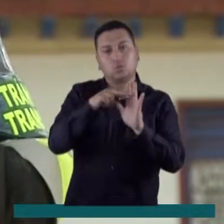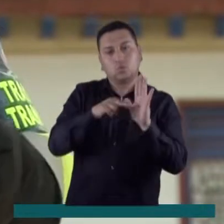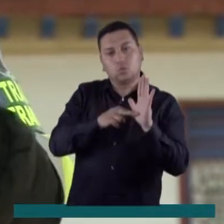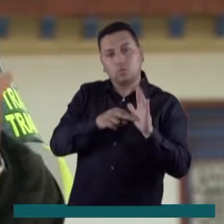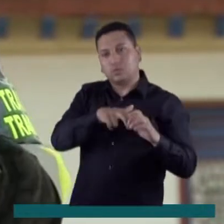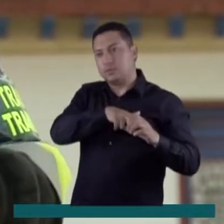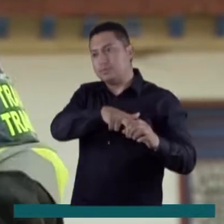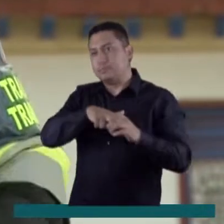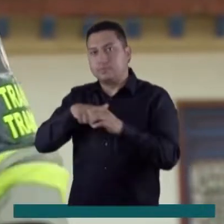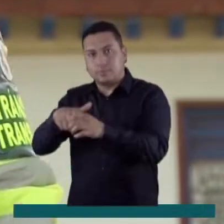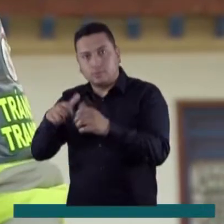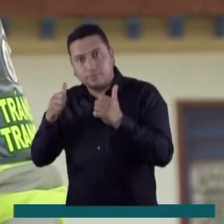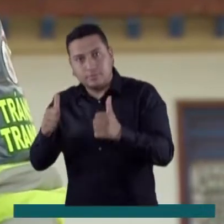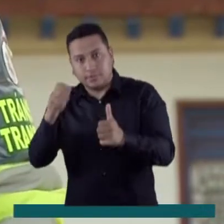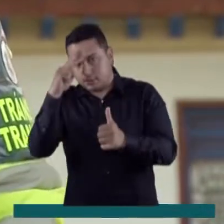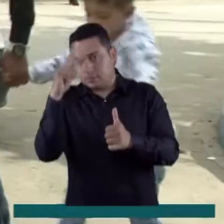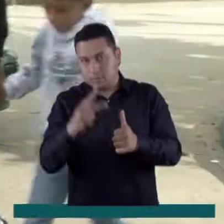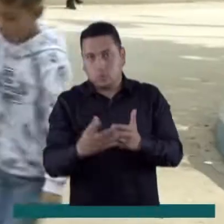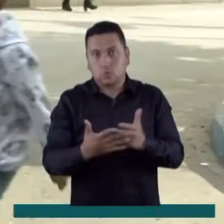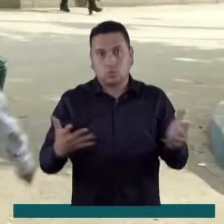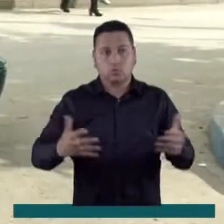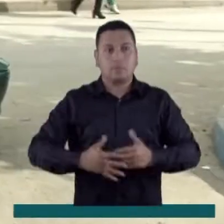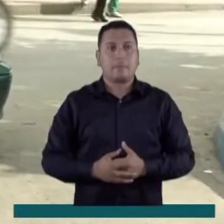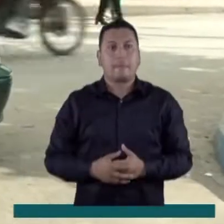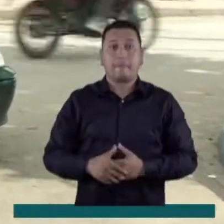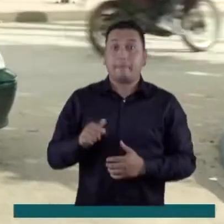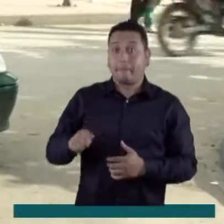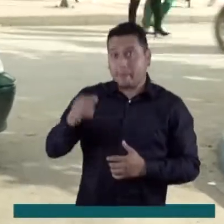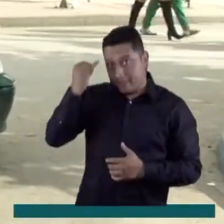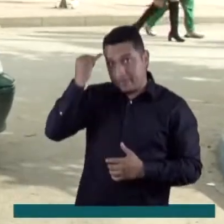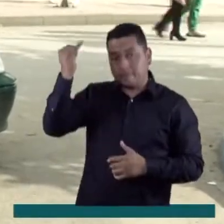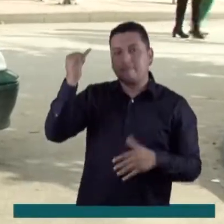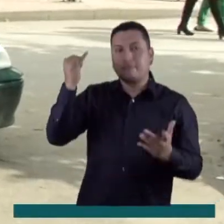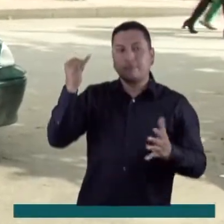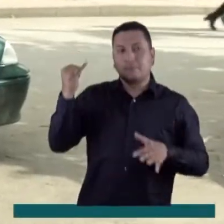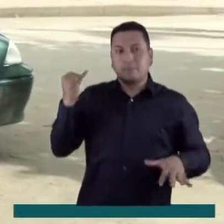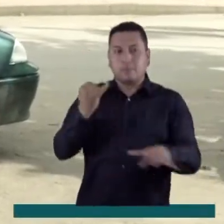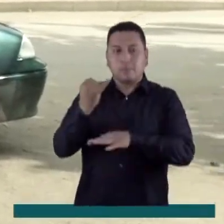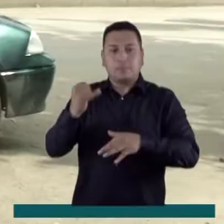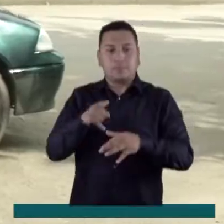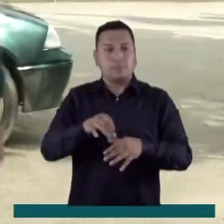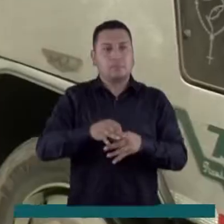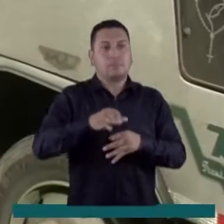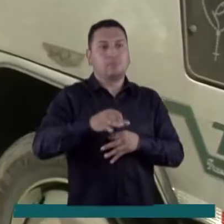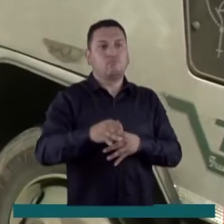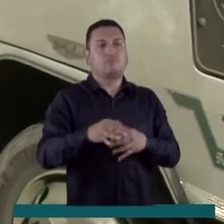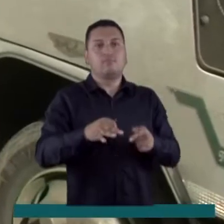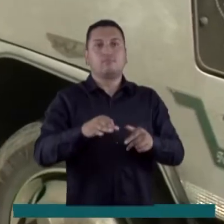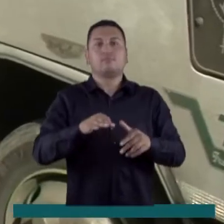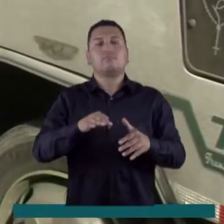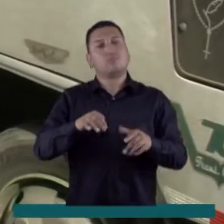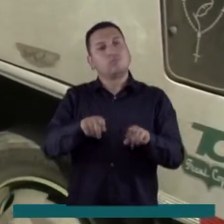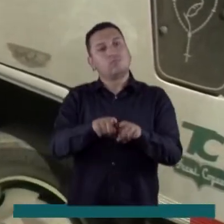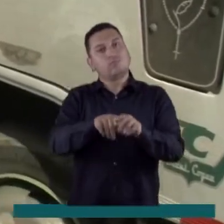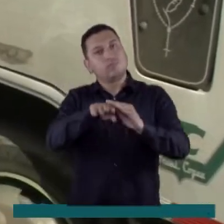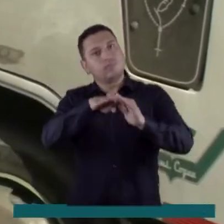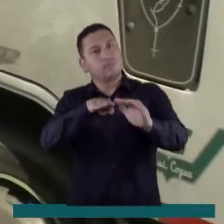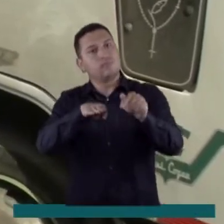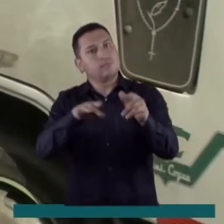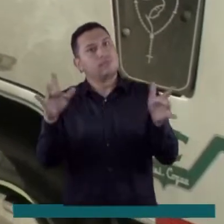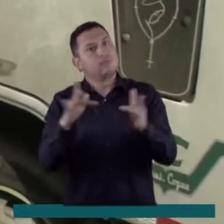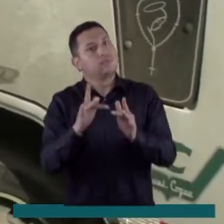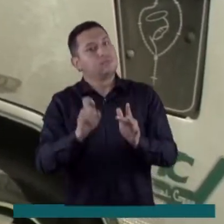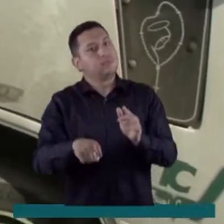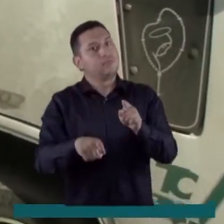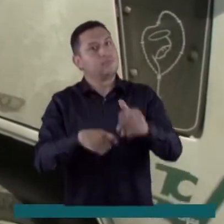de tránsito y respeten las señales como tal. La iniciativa parte desde los diferentes paraderos del municipio, los cuales se invita a usar de manera